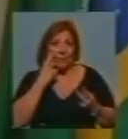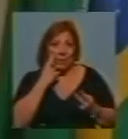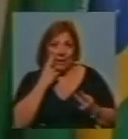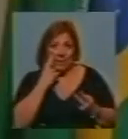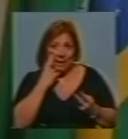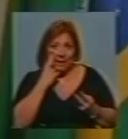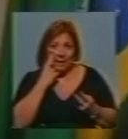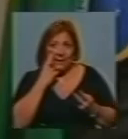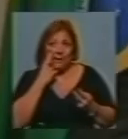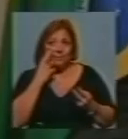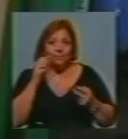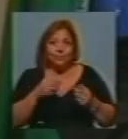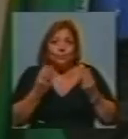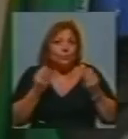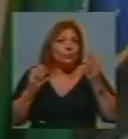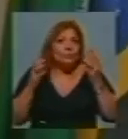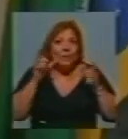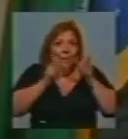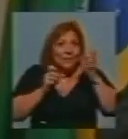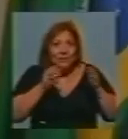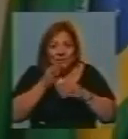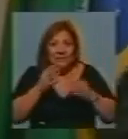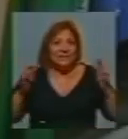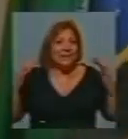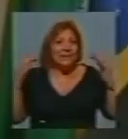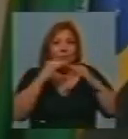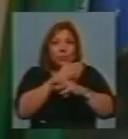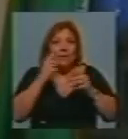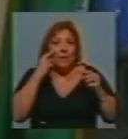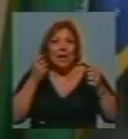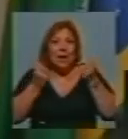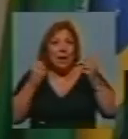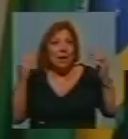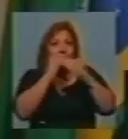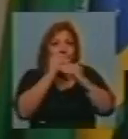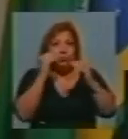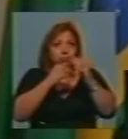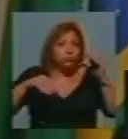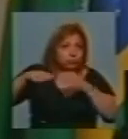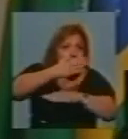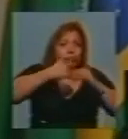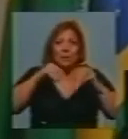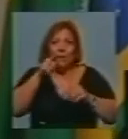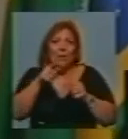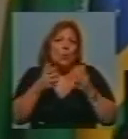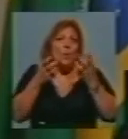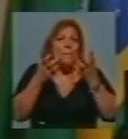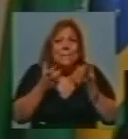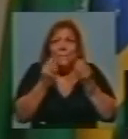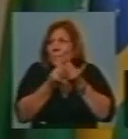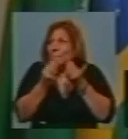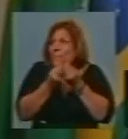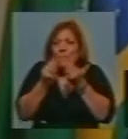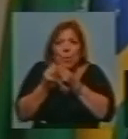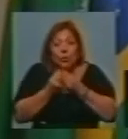vista poblacional, de modo que, por tanto, la circulación... Es un entorno muy abigarrado y denso desde el punto de vista de la población,